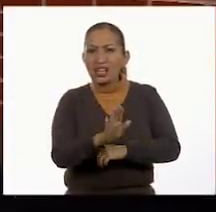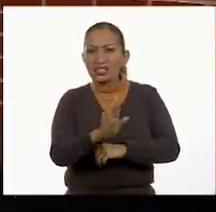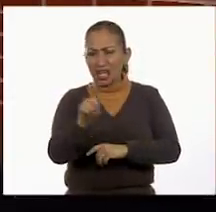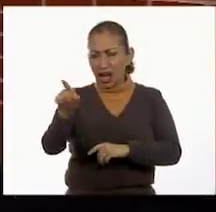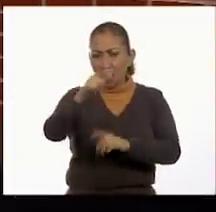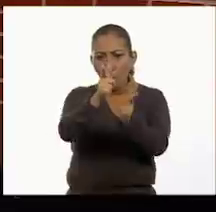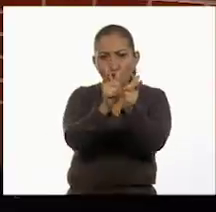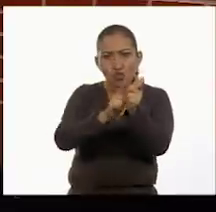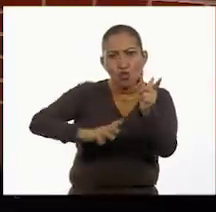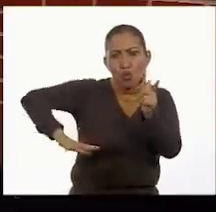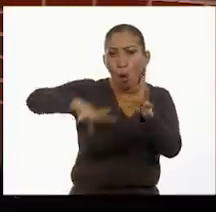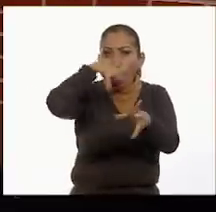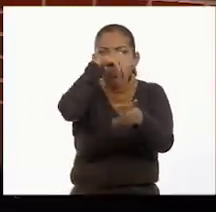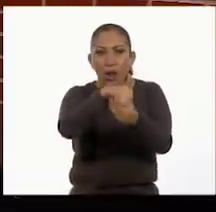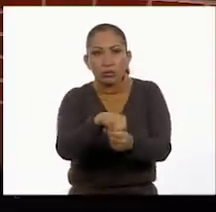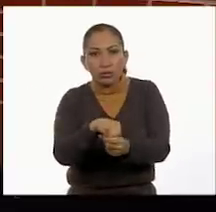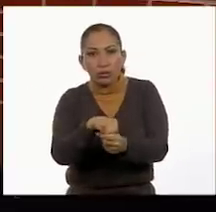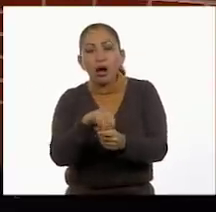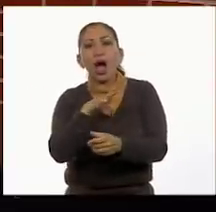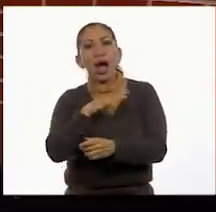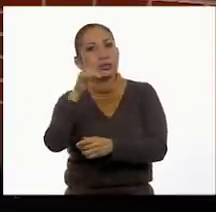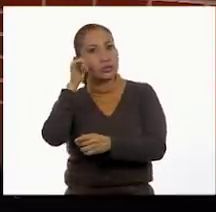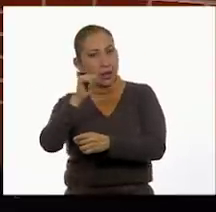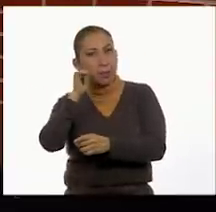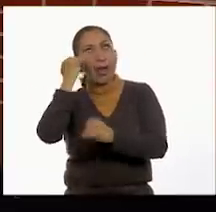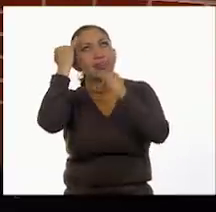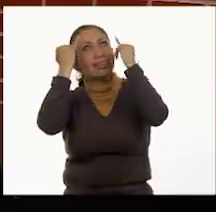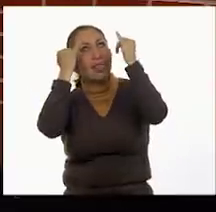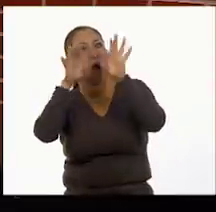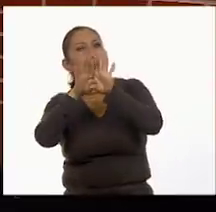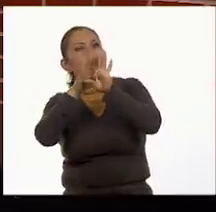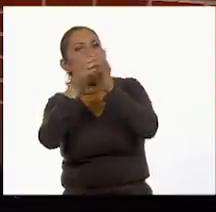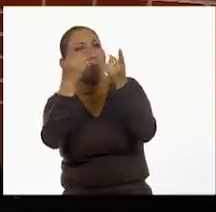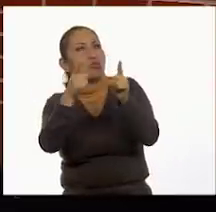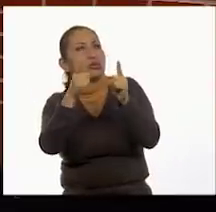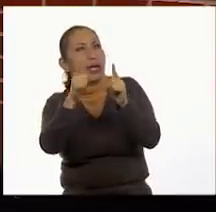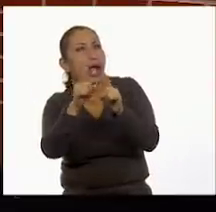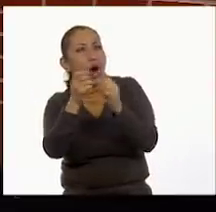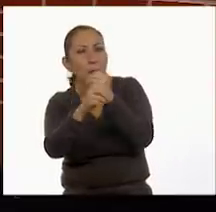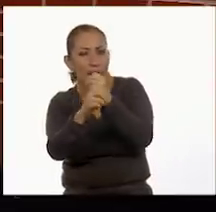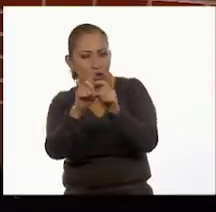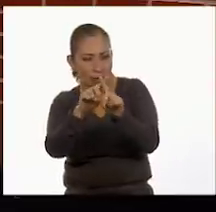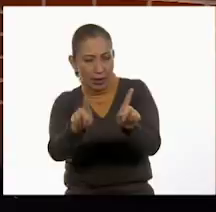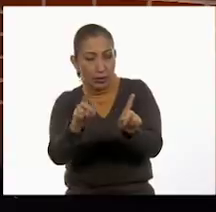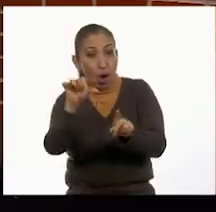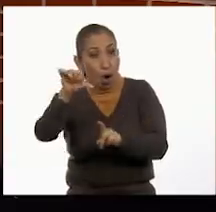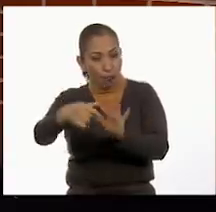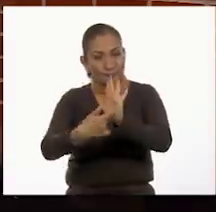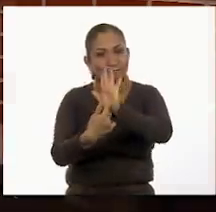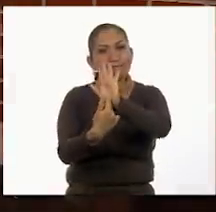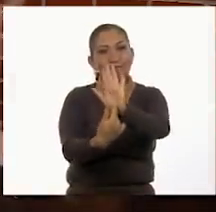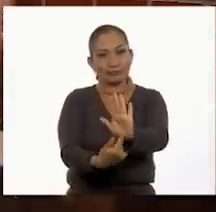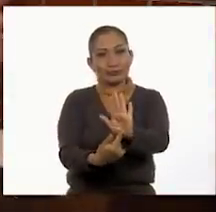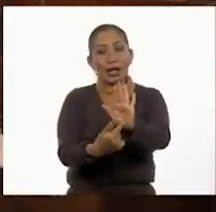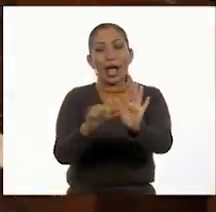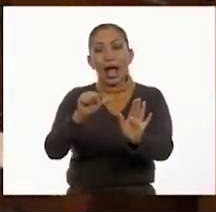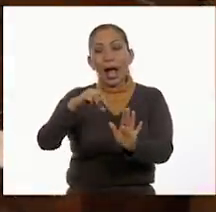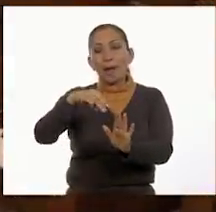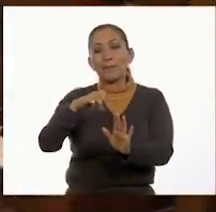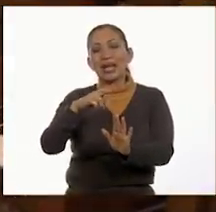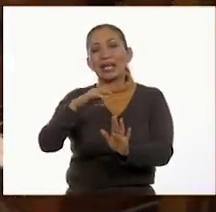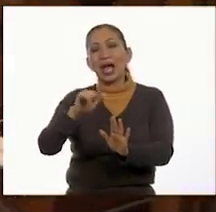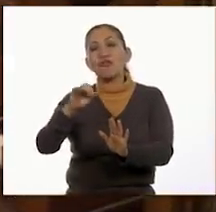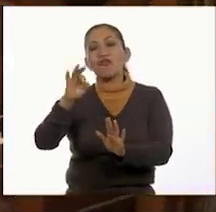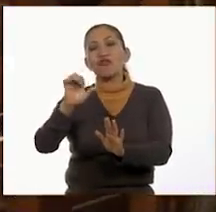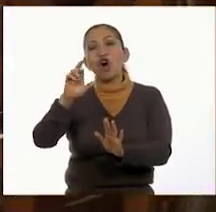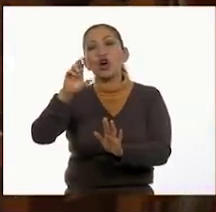toda una orquesta? Siempre han existido inventores de instrumentos peculiares. Hoy les presentamos el American Photo